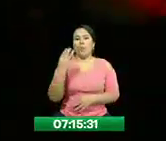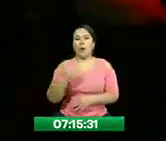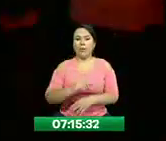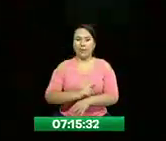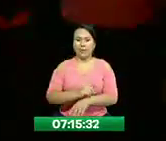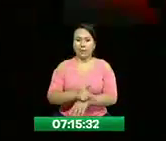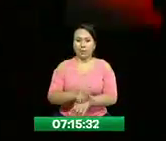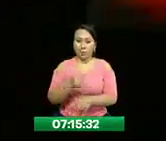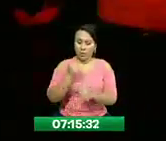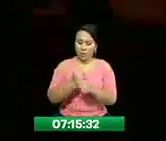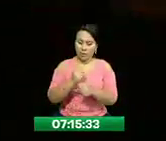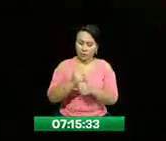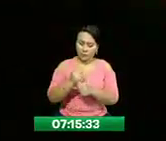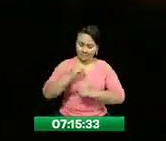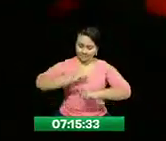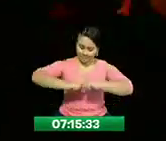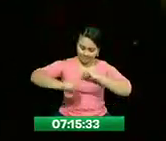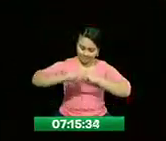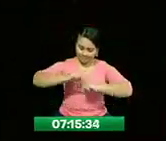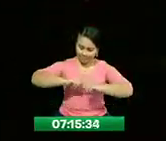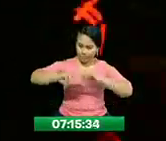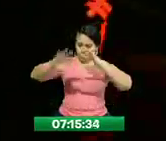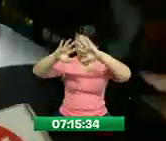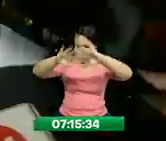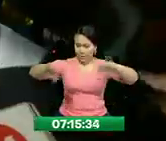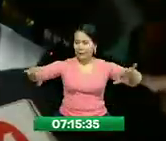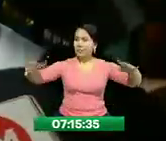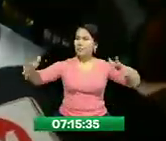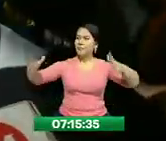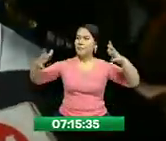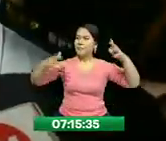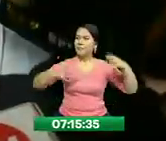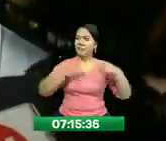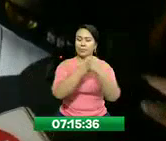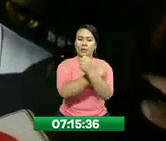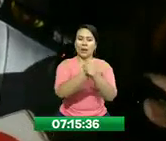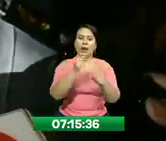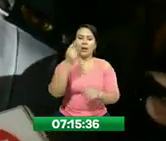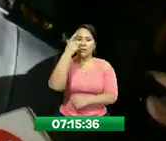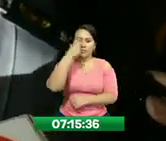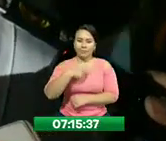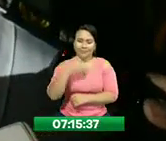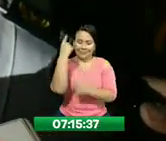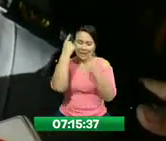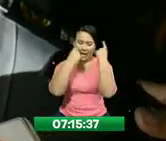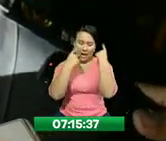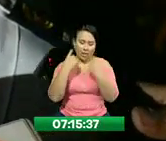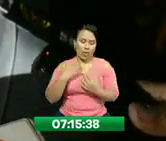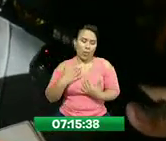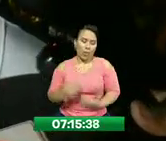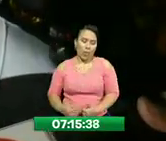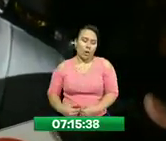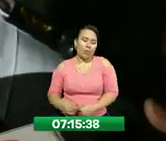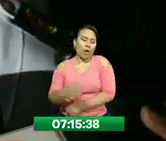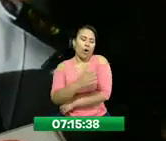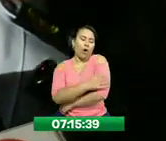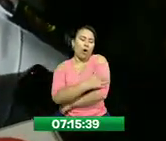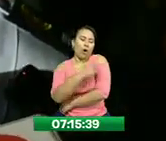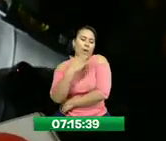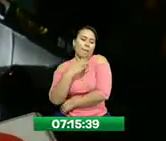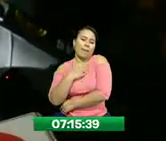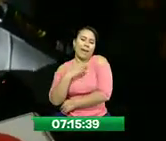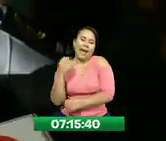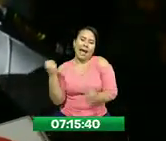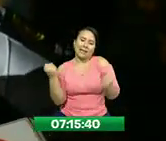minutos de labor, socorristas lograron rescatarlo. El señor conductor presenta heridas y politraumatismos en el cuerpo, los cuales, producto del accidente,